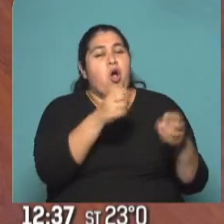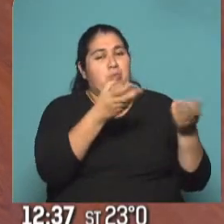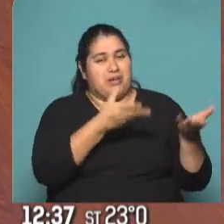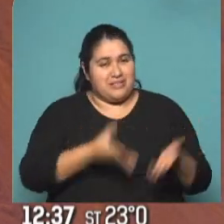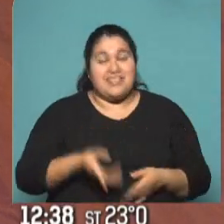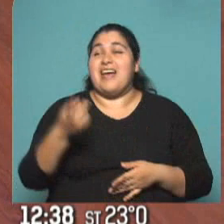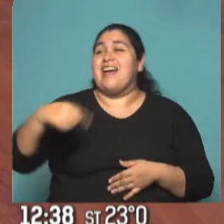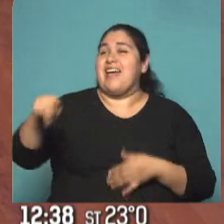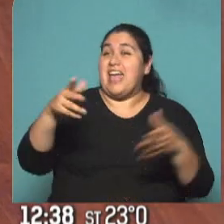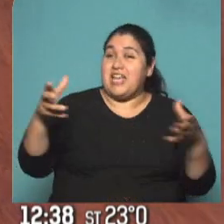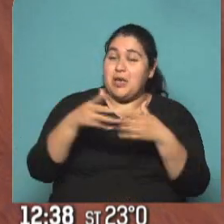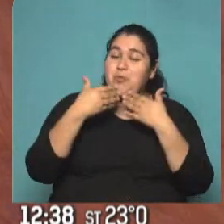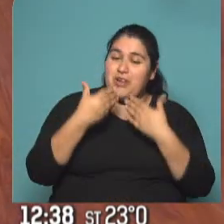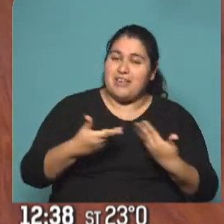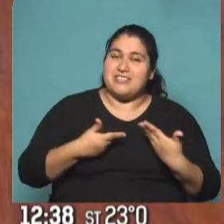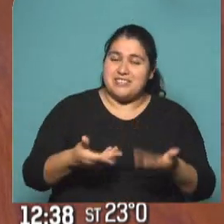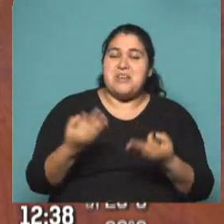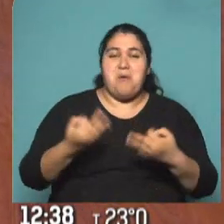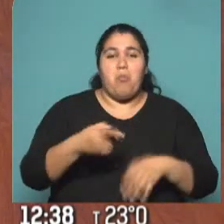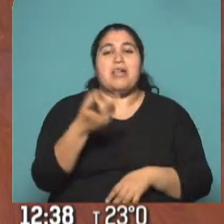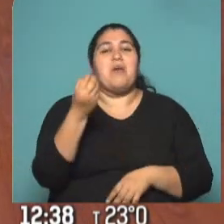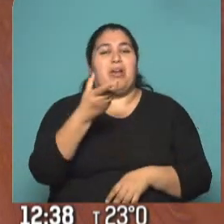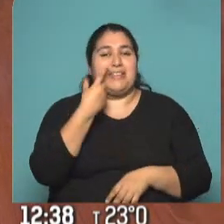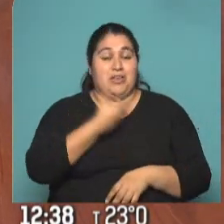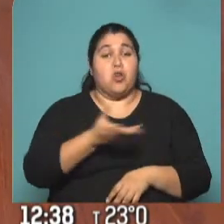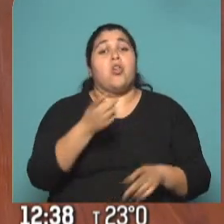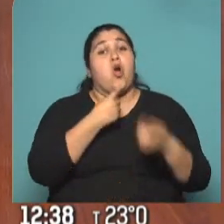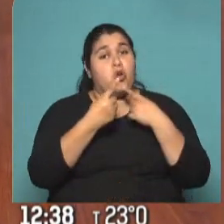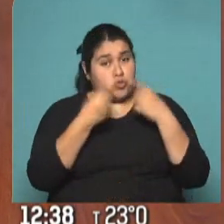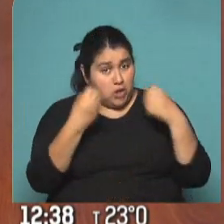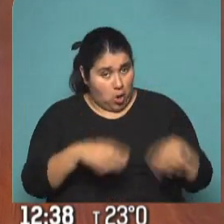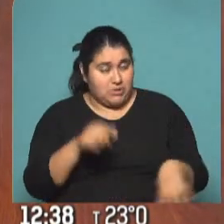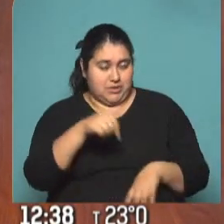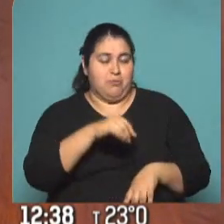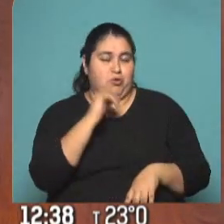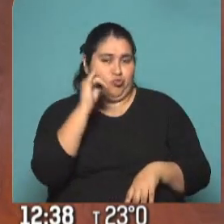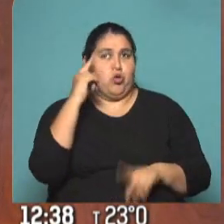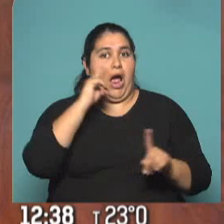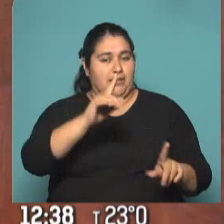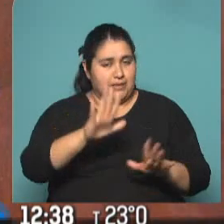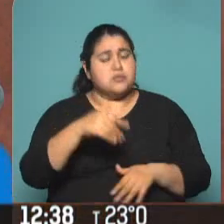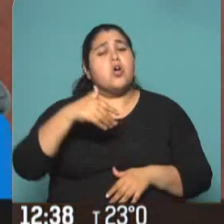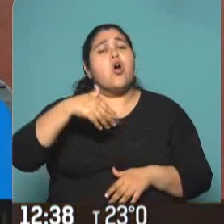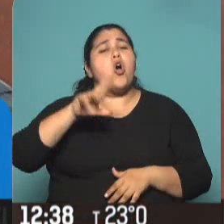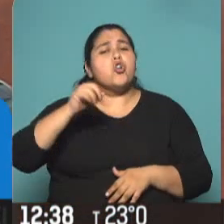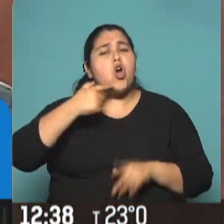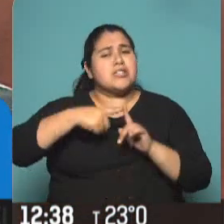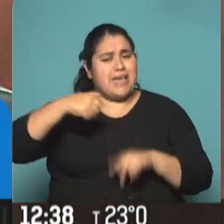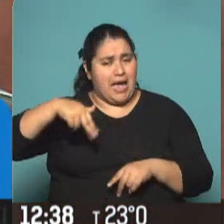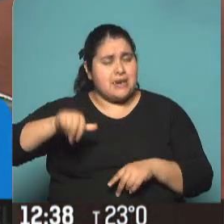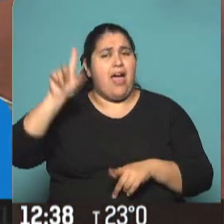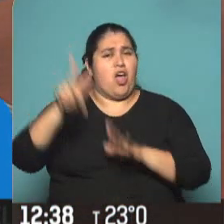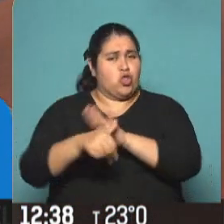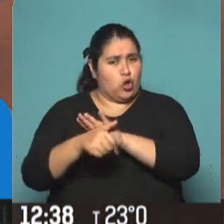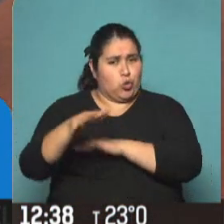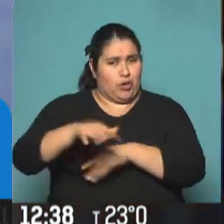chiki por agente vendía muy bien en todo el país rosa la brisa claudia de tortuguitas